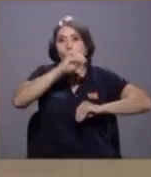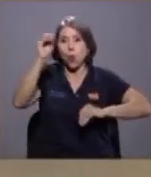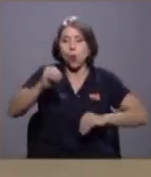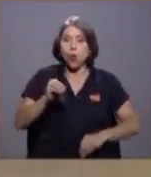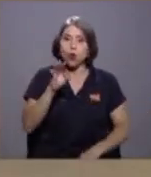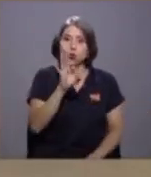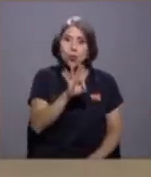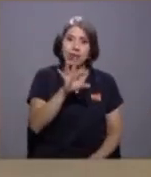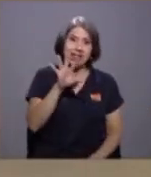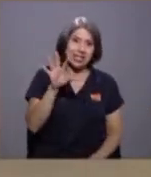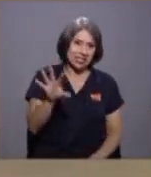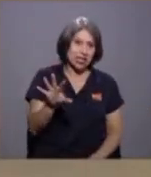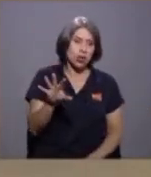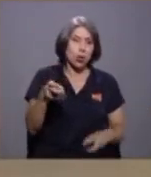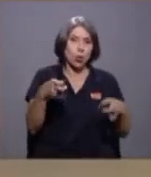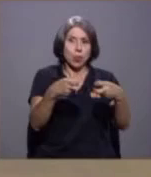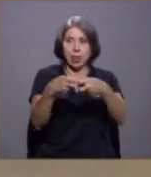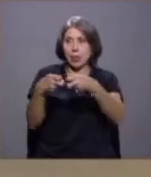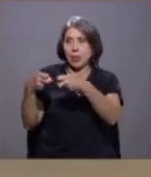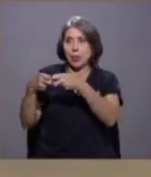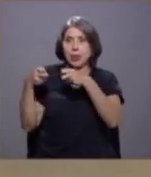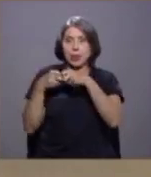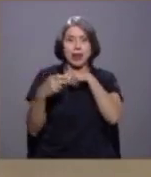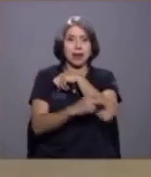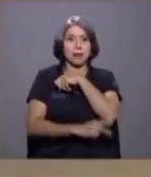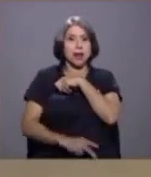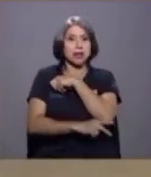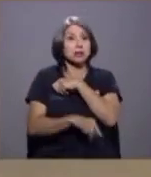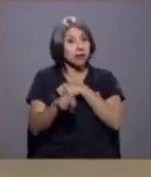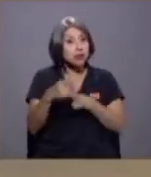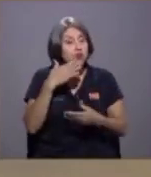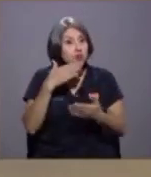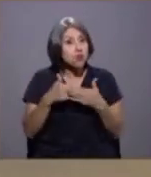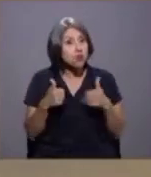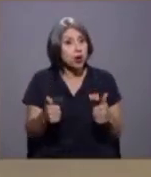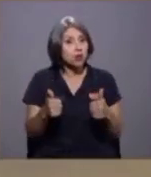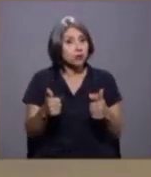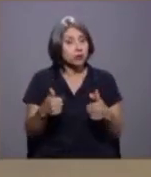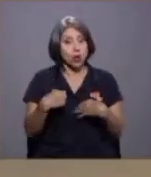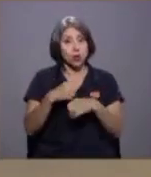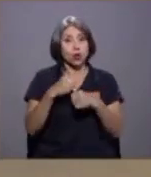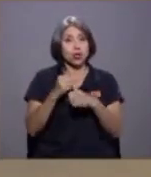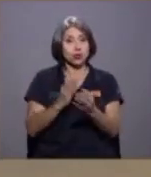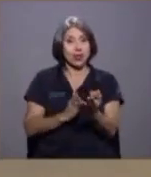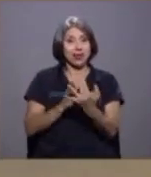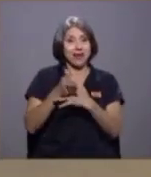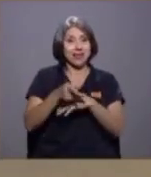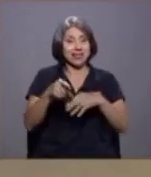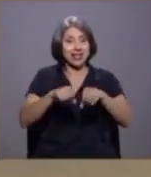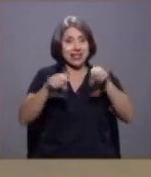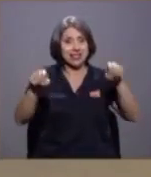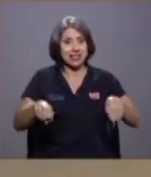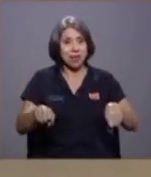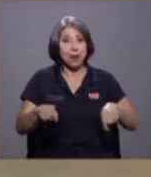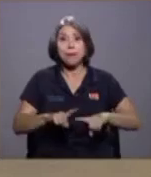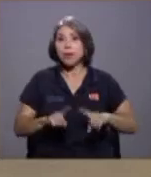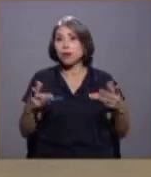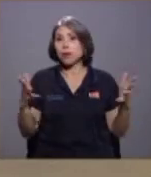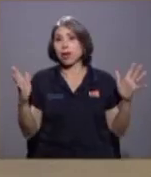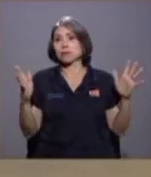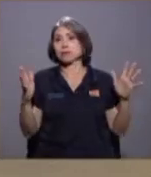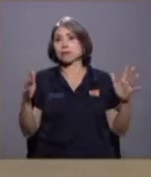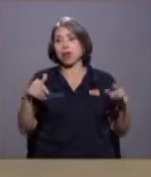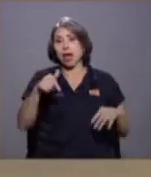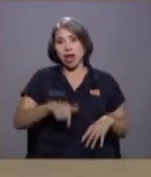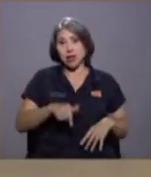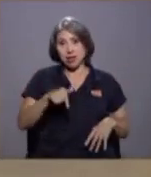95 o más de electrificación en el país, lo cual es muy bueno, y lo hizo a través de ese esquema, pero la electricidad más cara de todos los